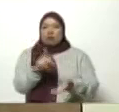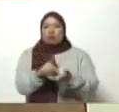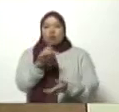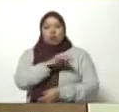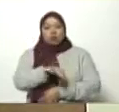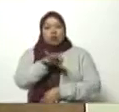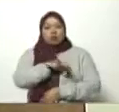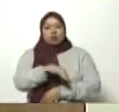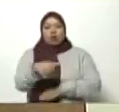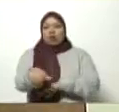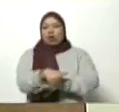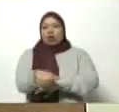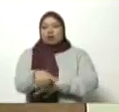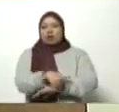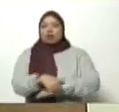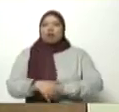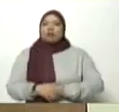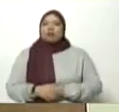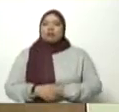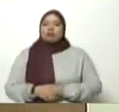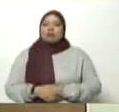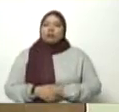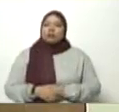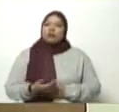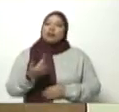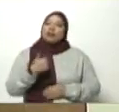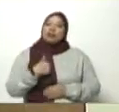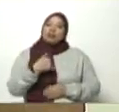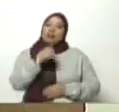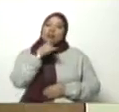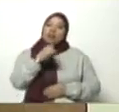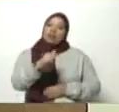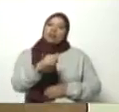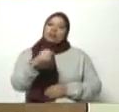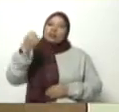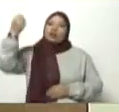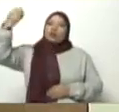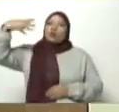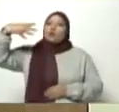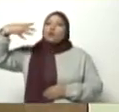jefe de calle y dice, en mi calle no tenemos luz.